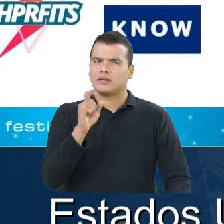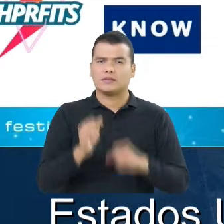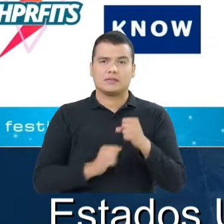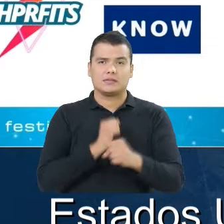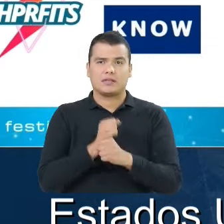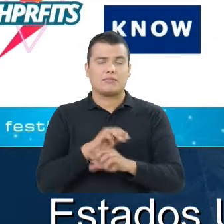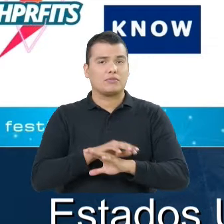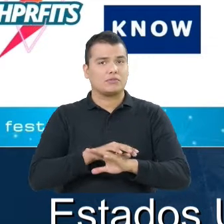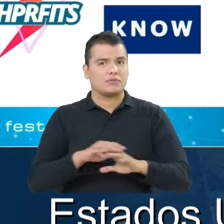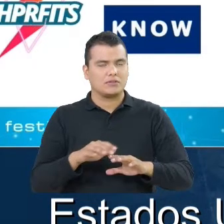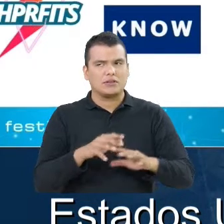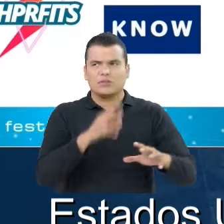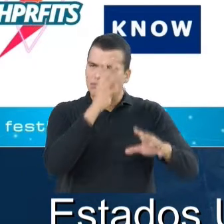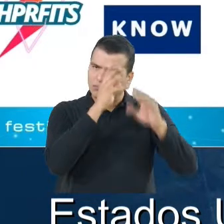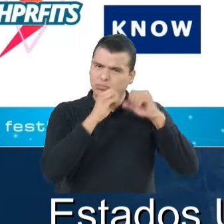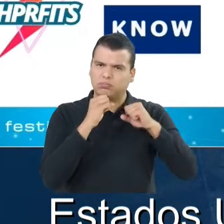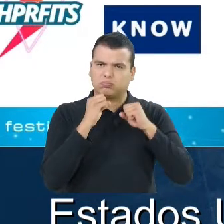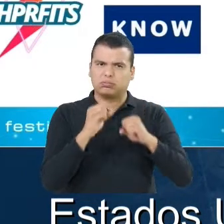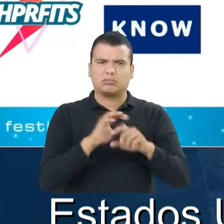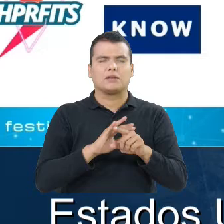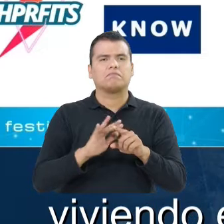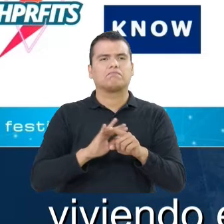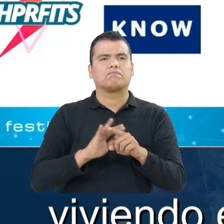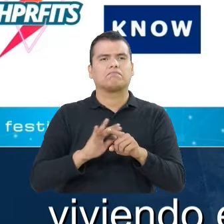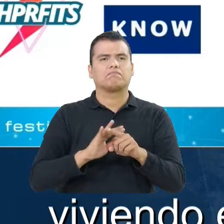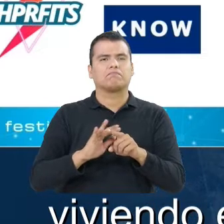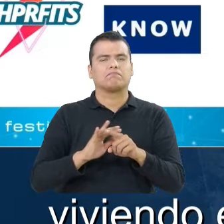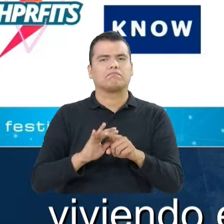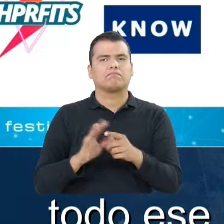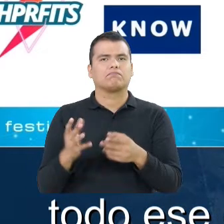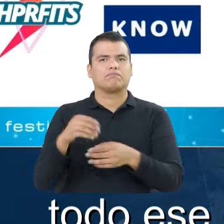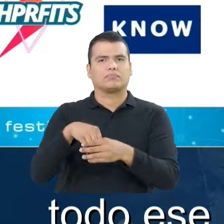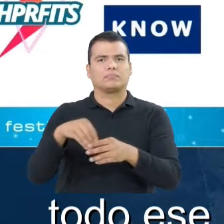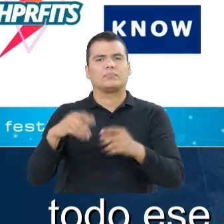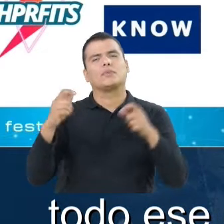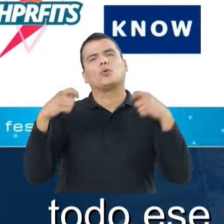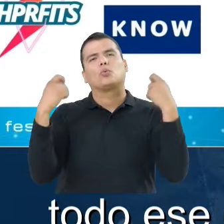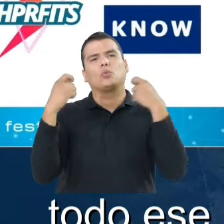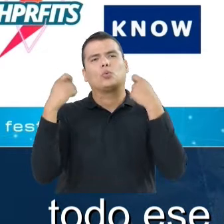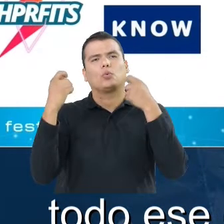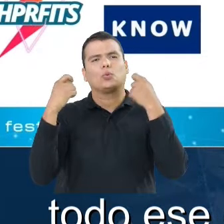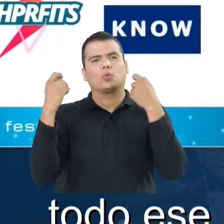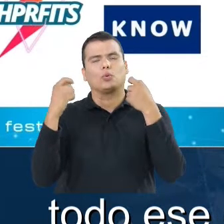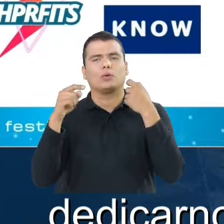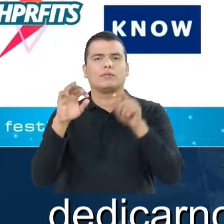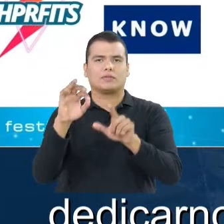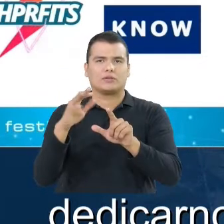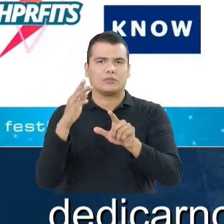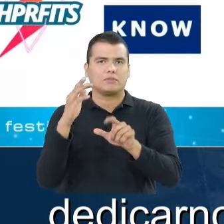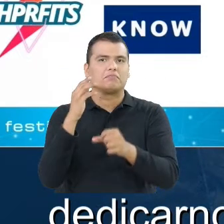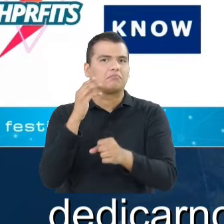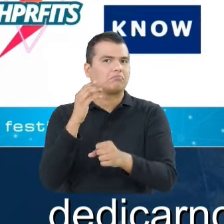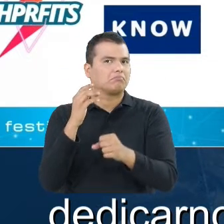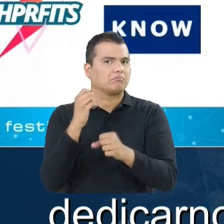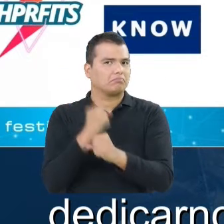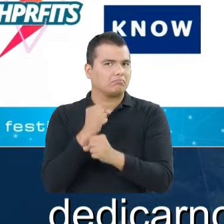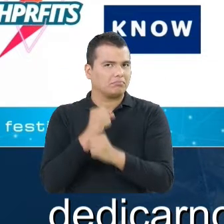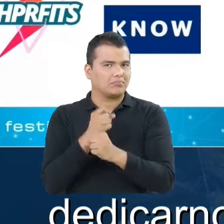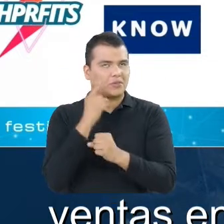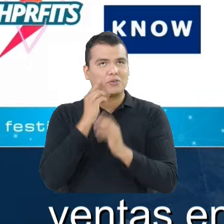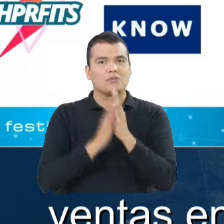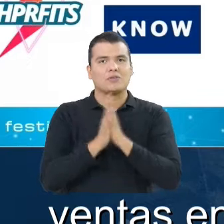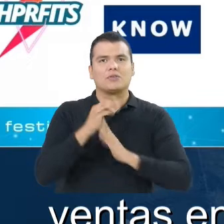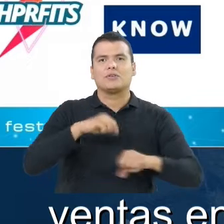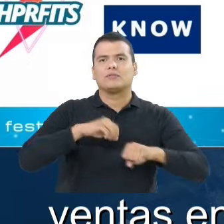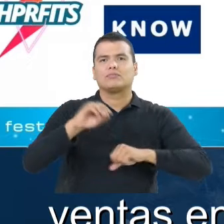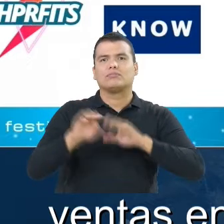ese conocimiento para ya dedicarnos única y exclusivamente a las ventas en línea. Entonces, soy un emprendedor como todos ustedes, un soñador, un loco